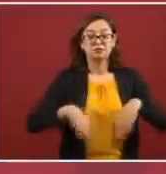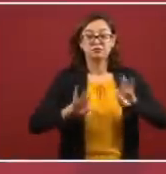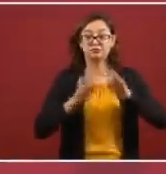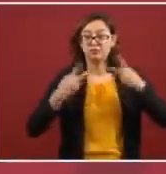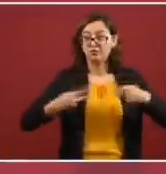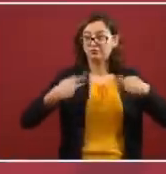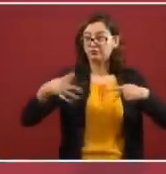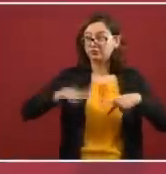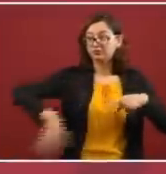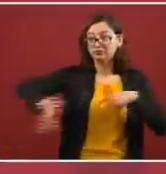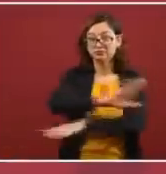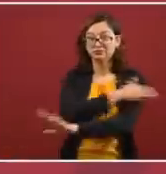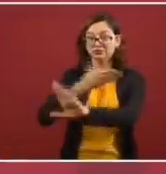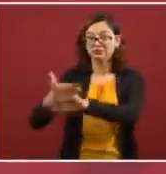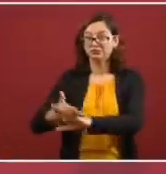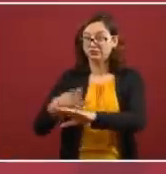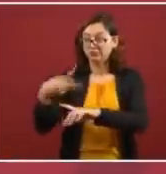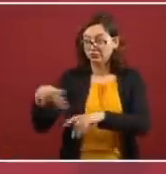que se cuide la vida de las personas